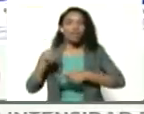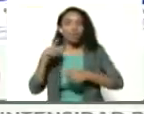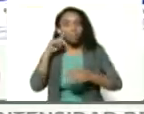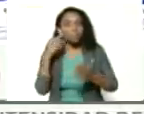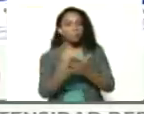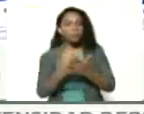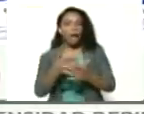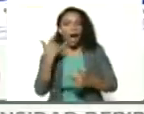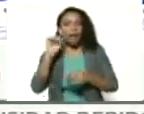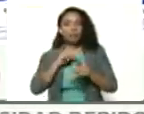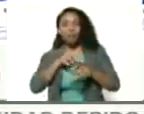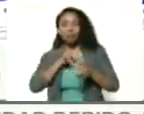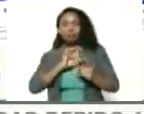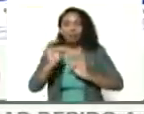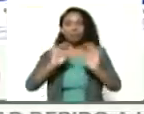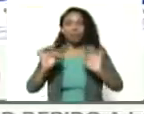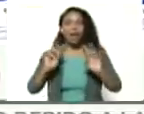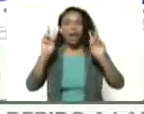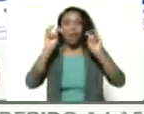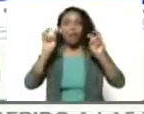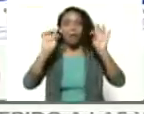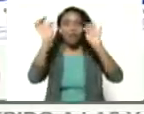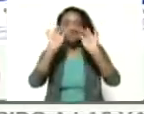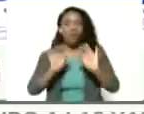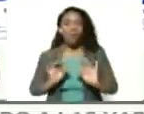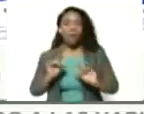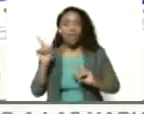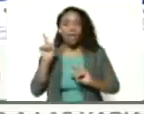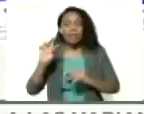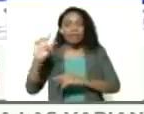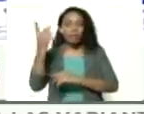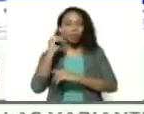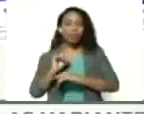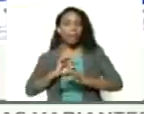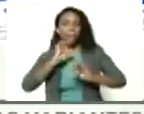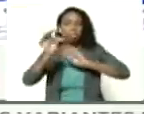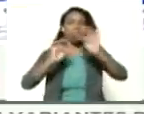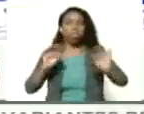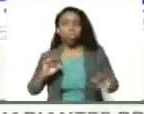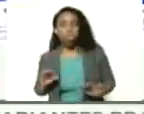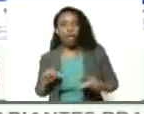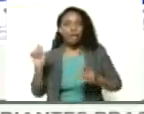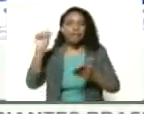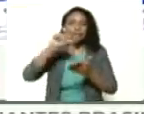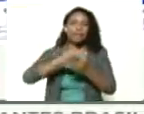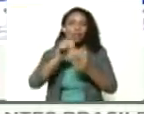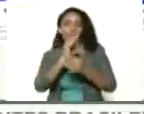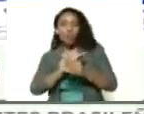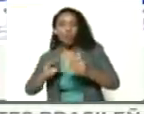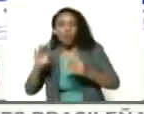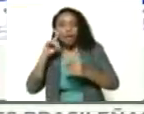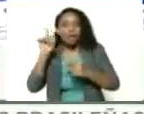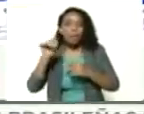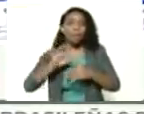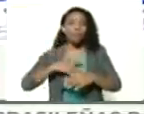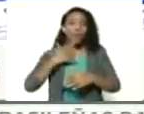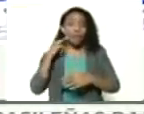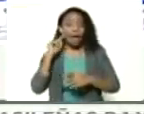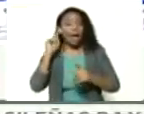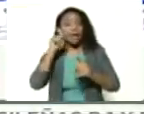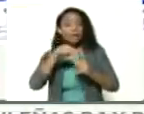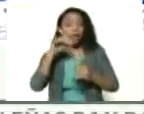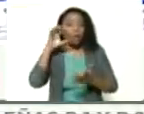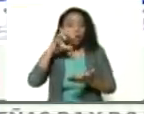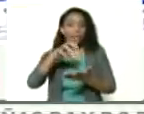el desplazamiento de la nueva ola, de esta segunda ola hacia el centro occidente y posiblemente hacia los estados